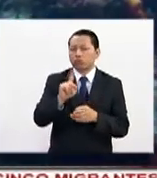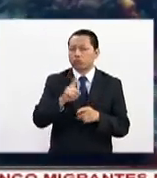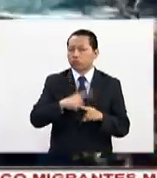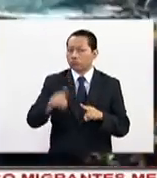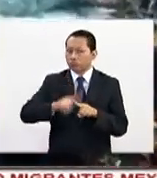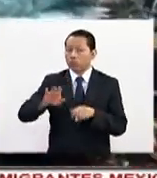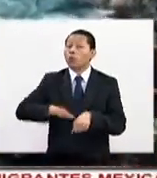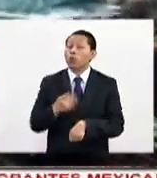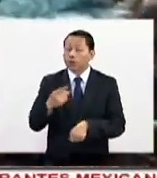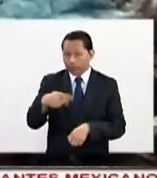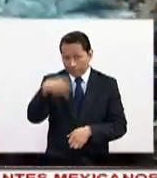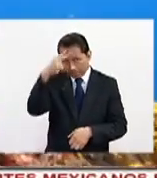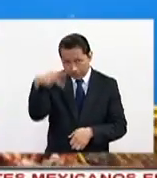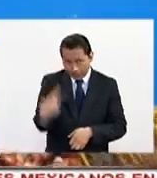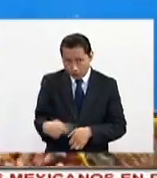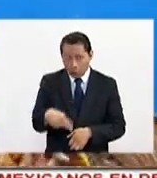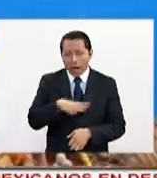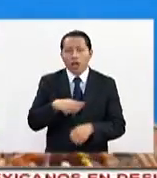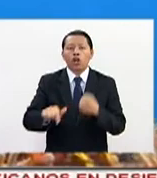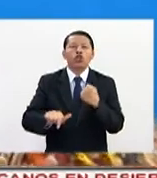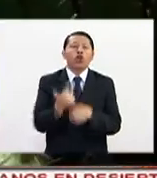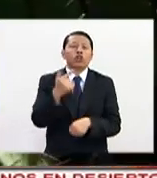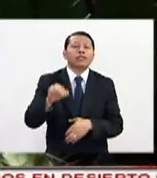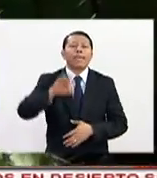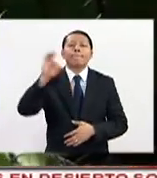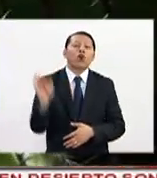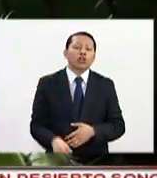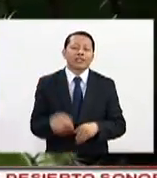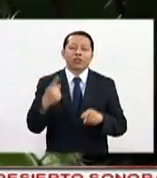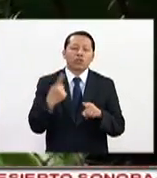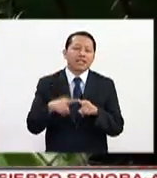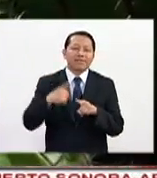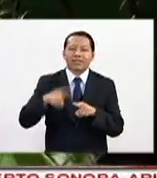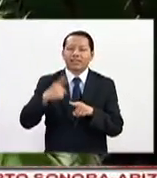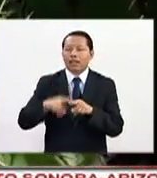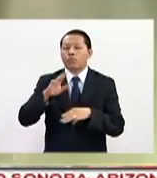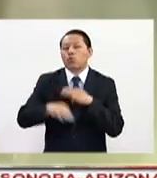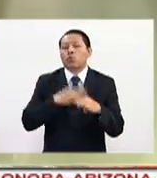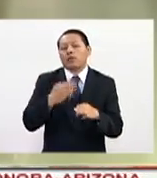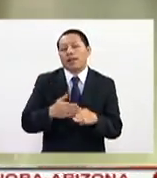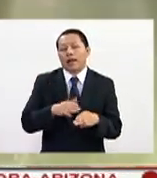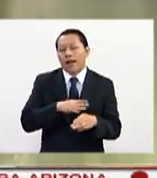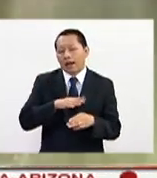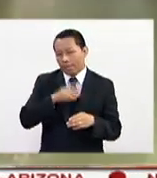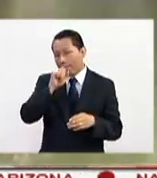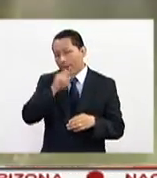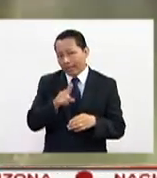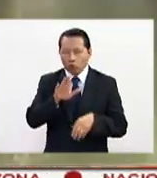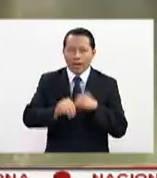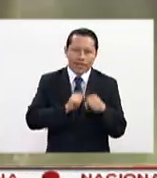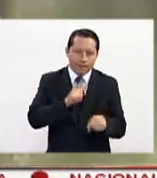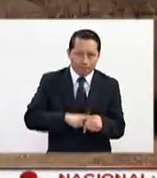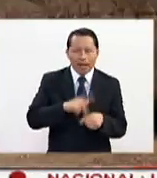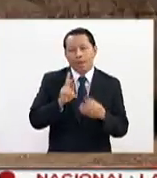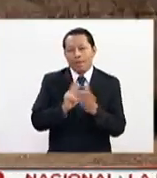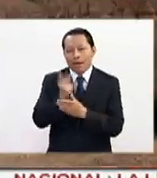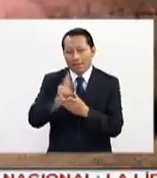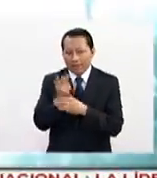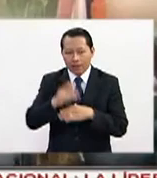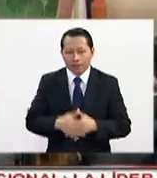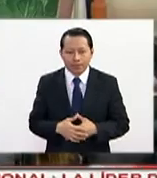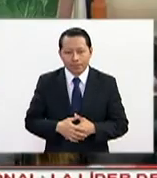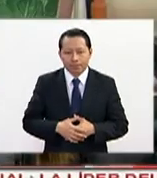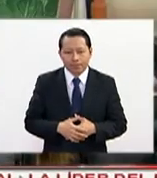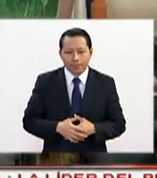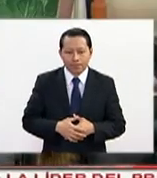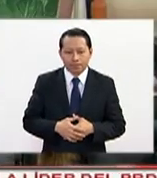que en nuestro país se encuentra 12% de la diversidad mundial de especies animales y plantas.